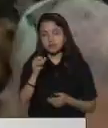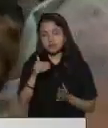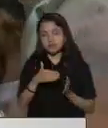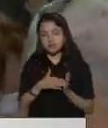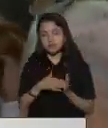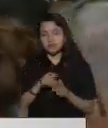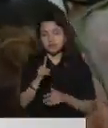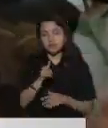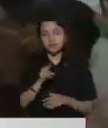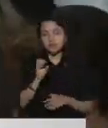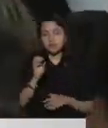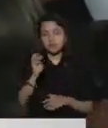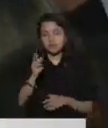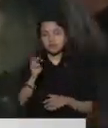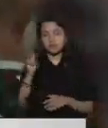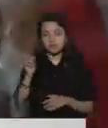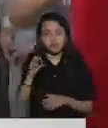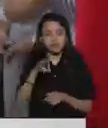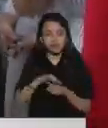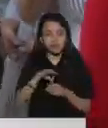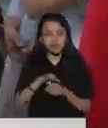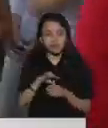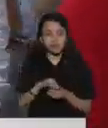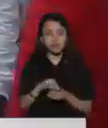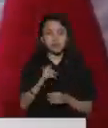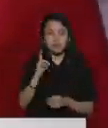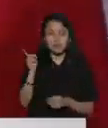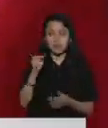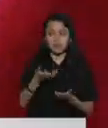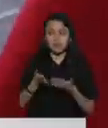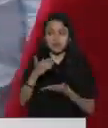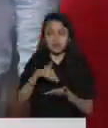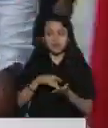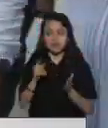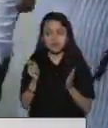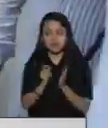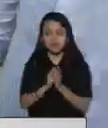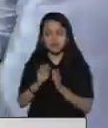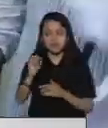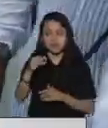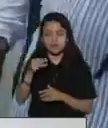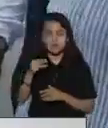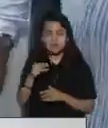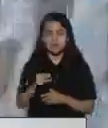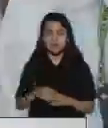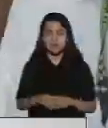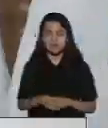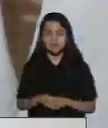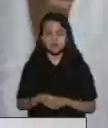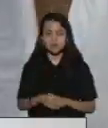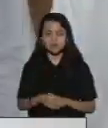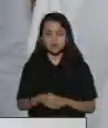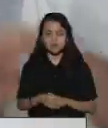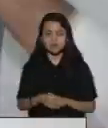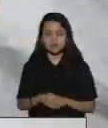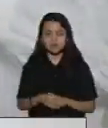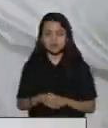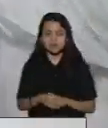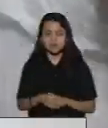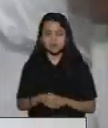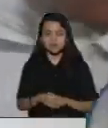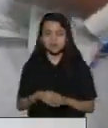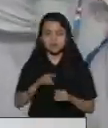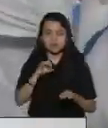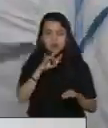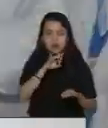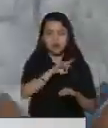270.188 votos, Eduardo Verano de la Rosa regresa a la gobernación del Atlántico por tercera ocasión. Triunfó sobre Alfredo Varela,